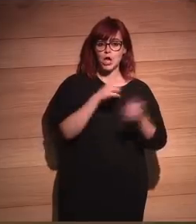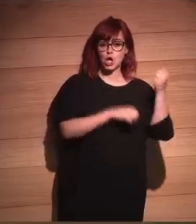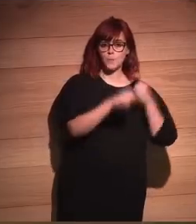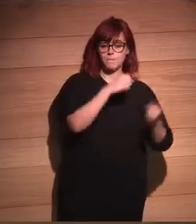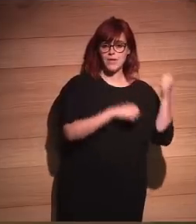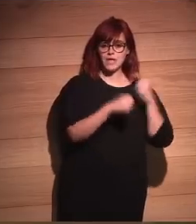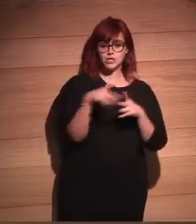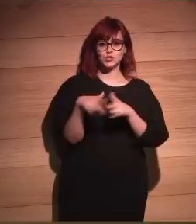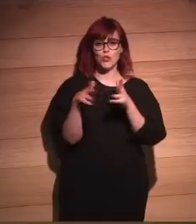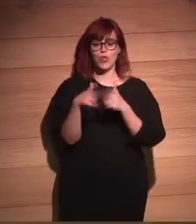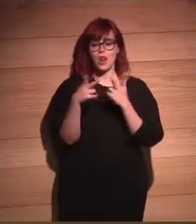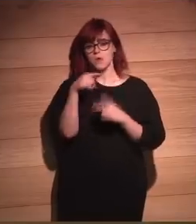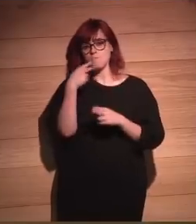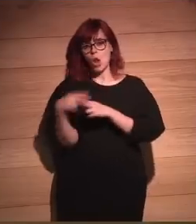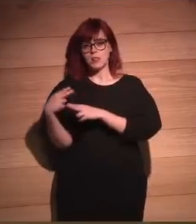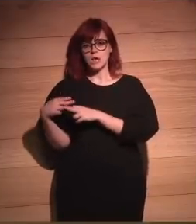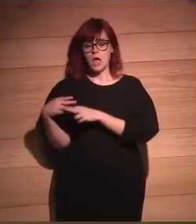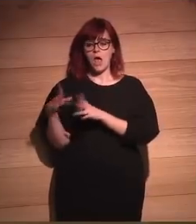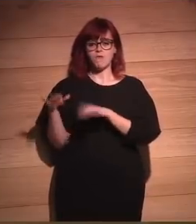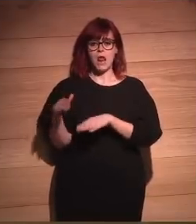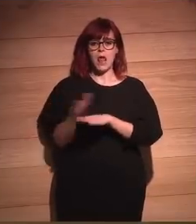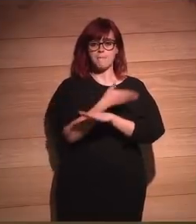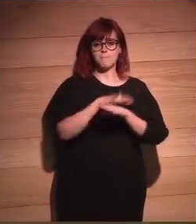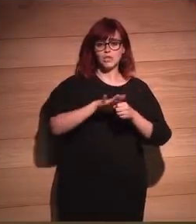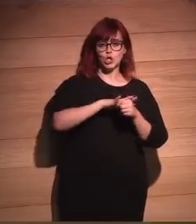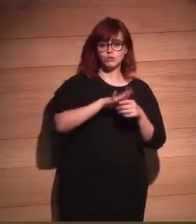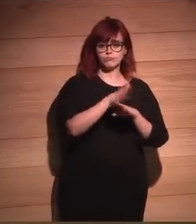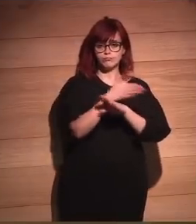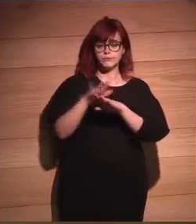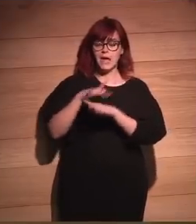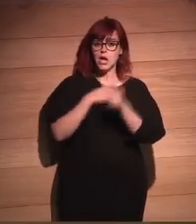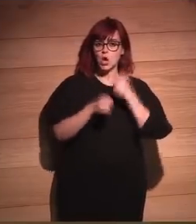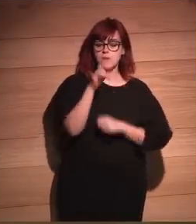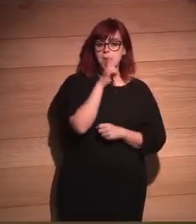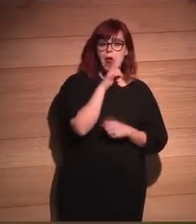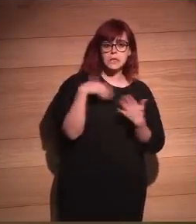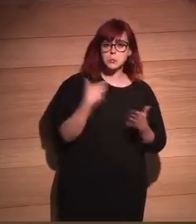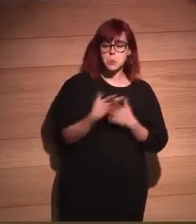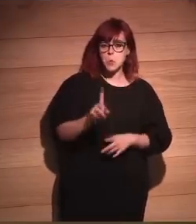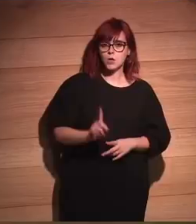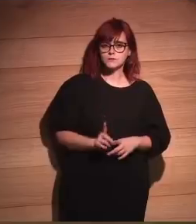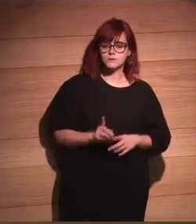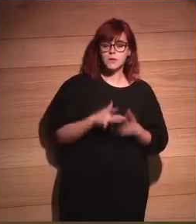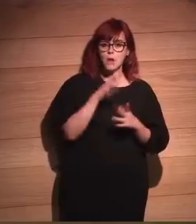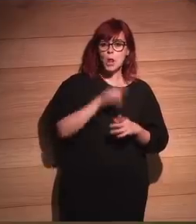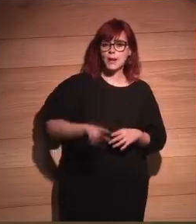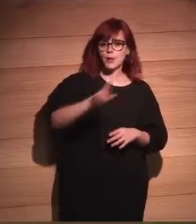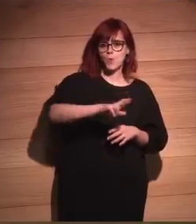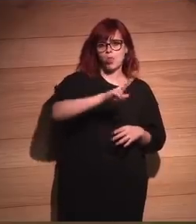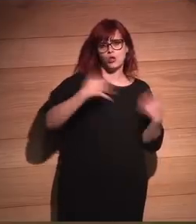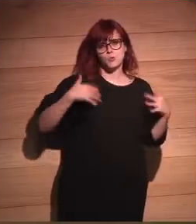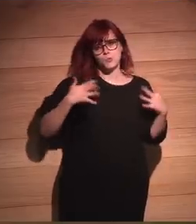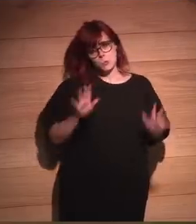económica, la esfera social y la esfera política. La economía no iba mal hasta ahora, no iba mal, y sin embargo la recuperación, ha